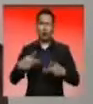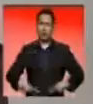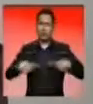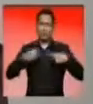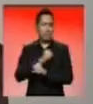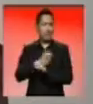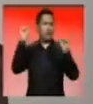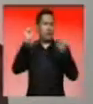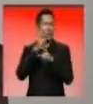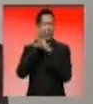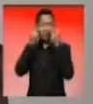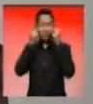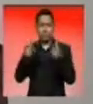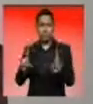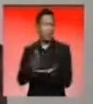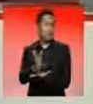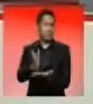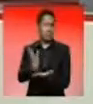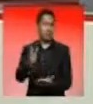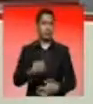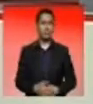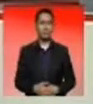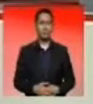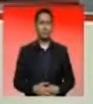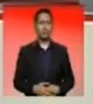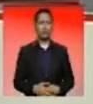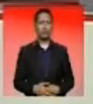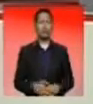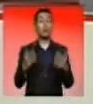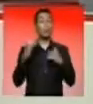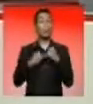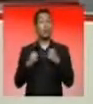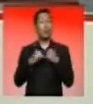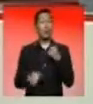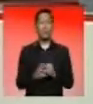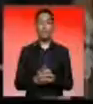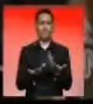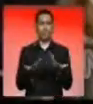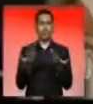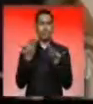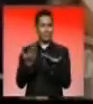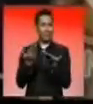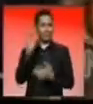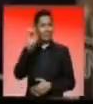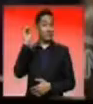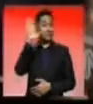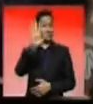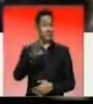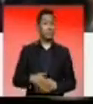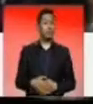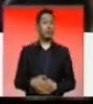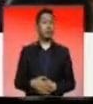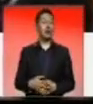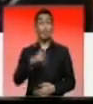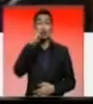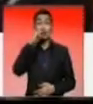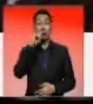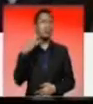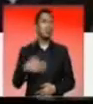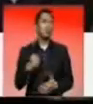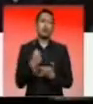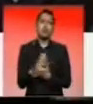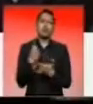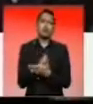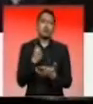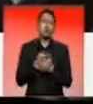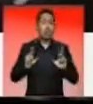una mejor accesibilidad a los puntos seguros. Y para terminar la semana les compartimos esta linda noticia. Un menor le ganó la batalla al